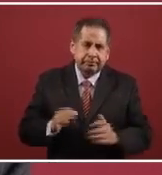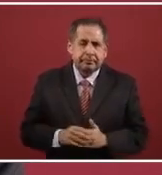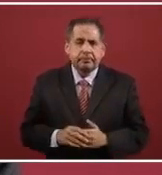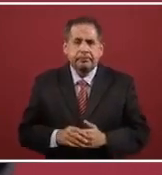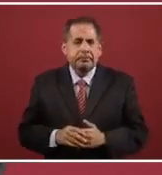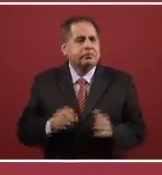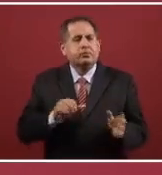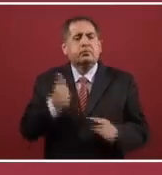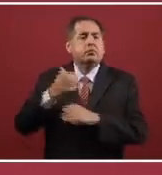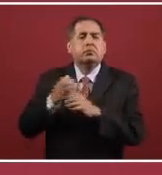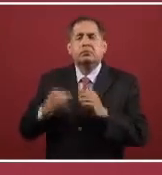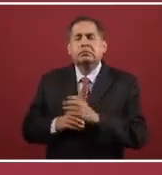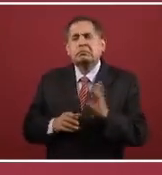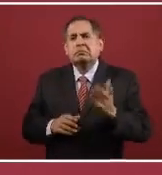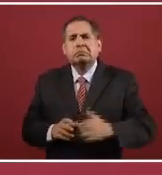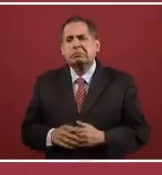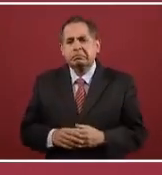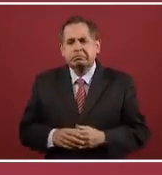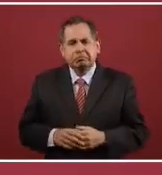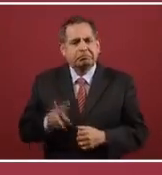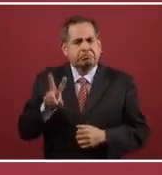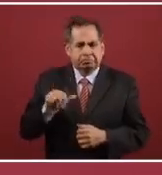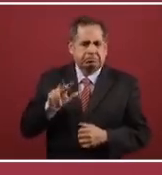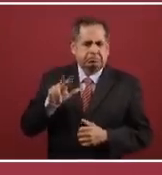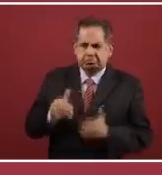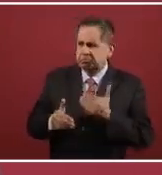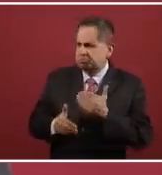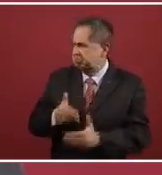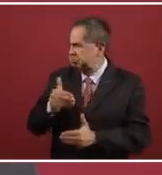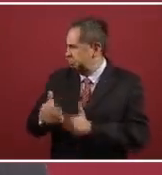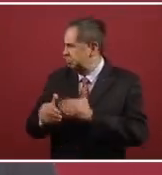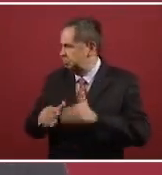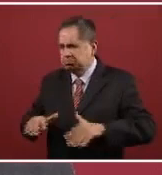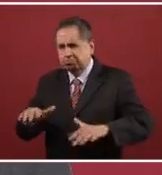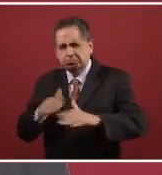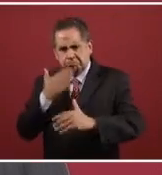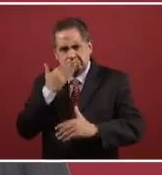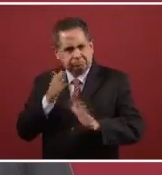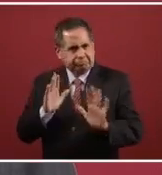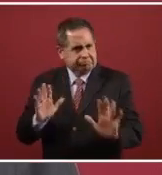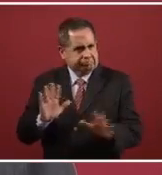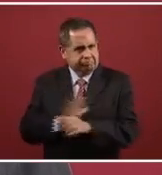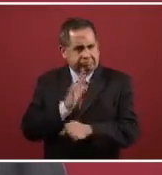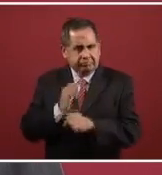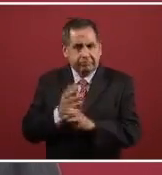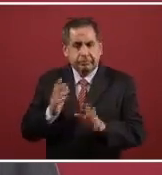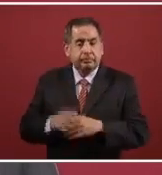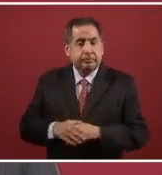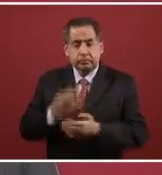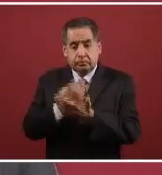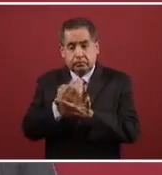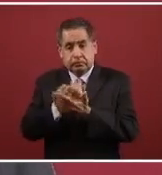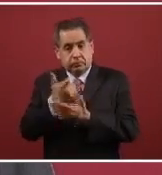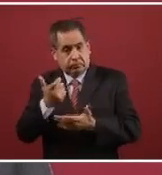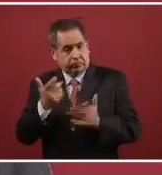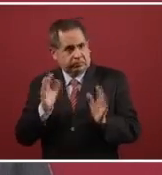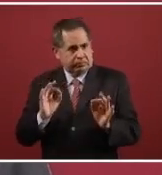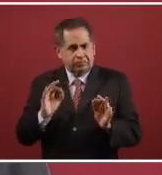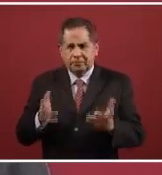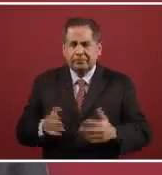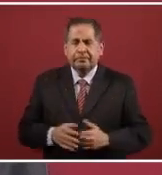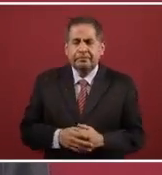Lo demás, ahí va, incluso la economía,